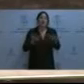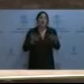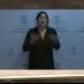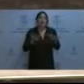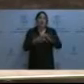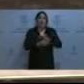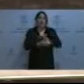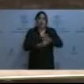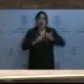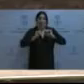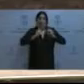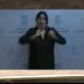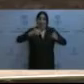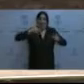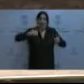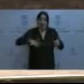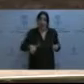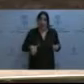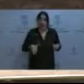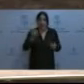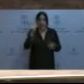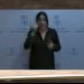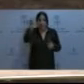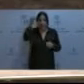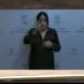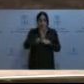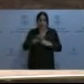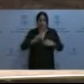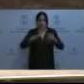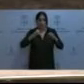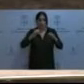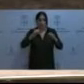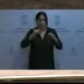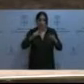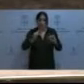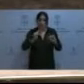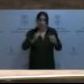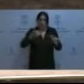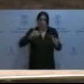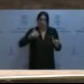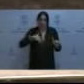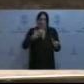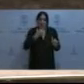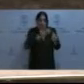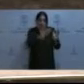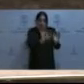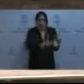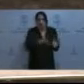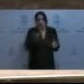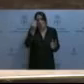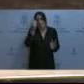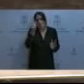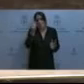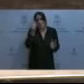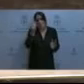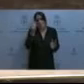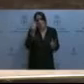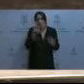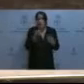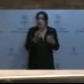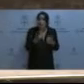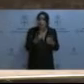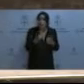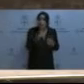en marcha las medidas de esa iniciativa parlamentaria y si usted lo considera oportuno, en mi